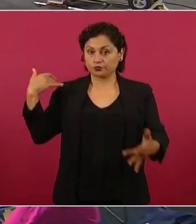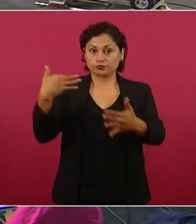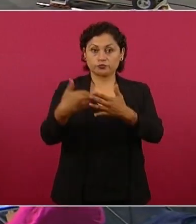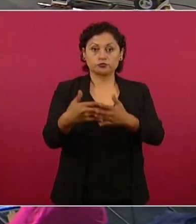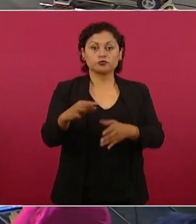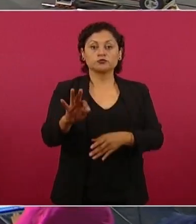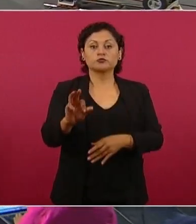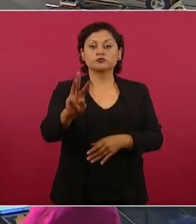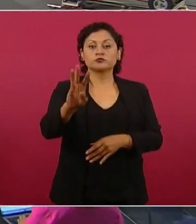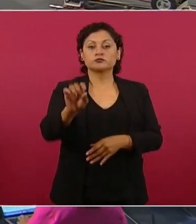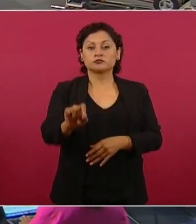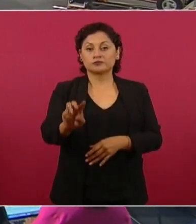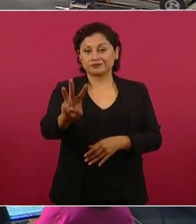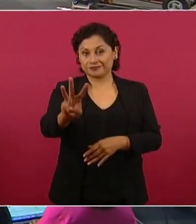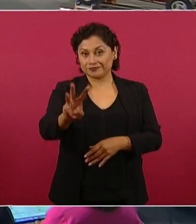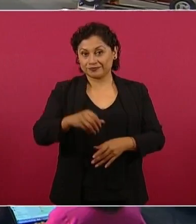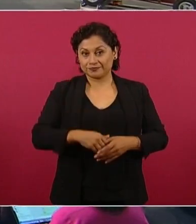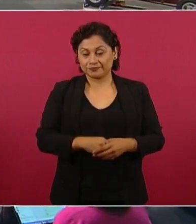43.3,